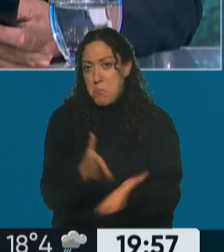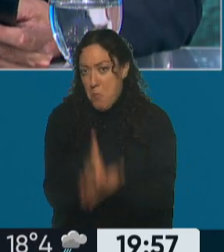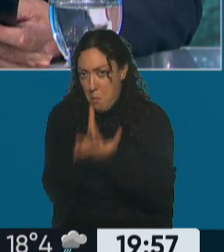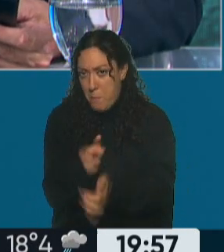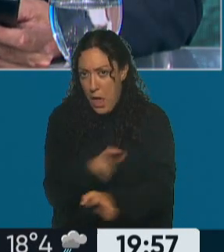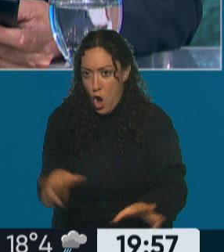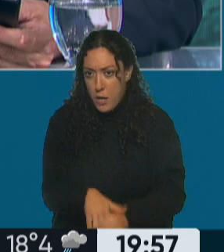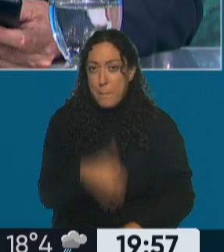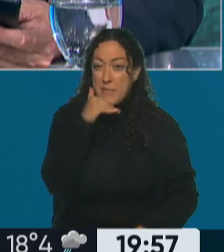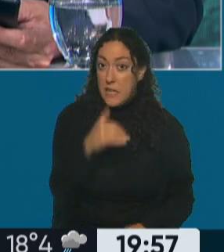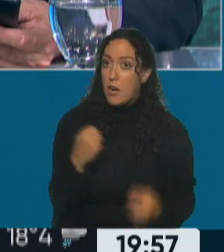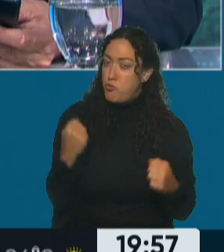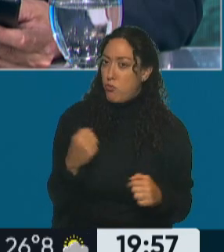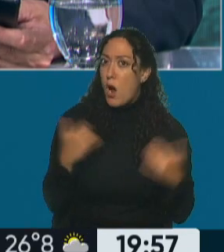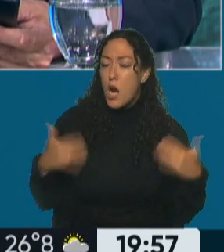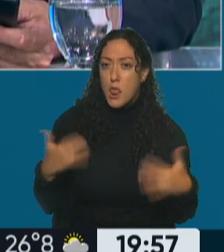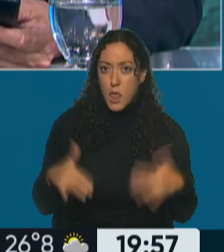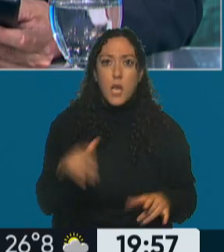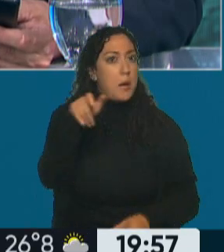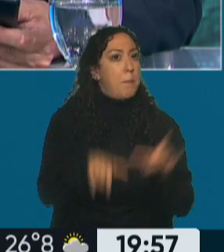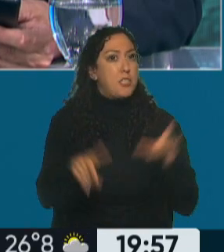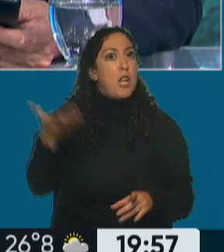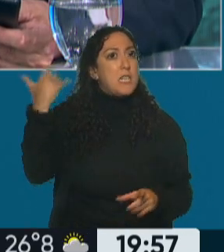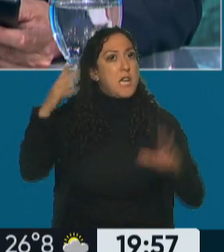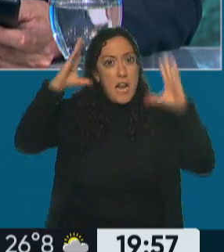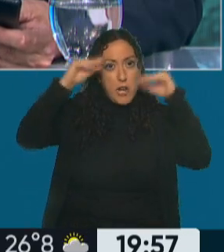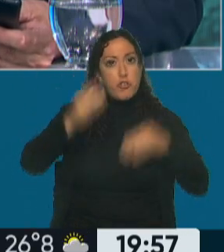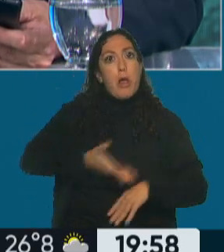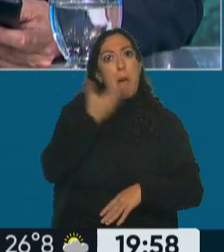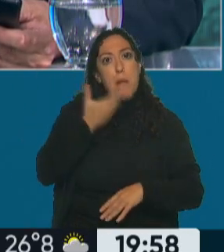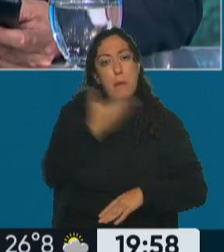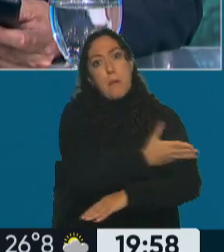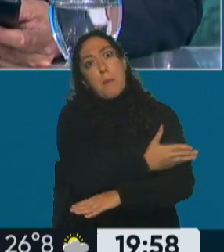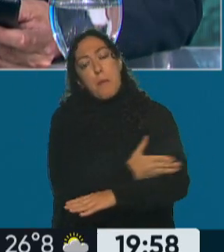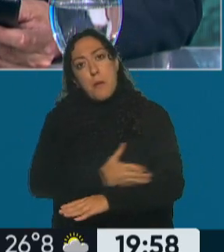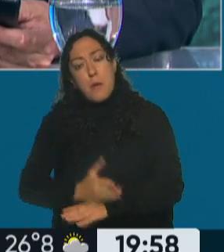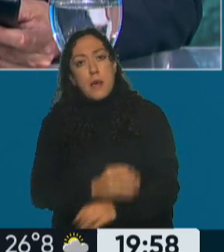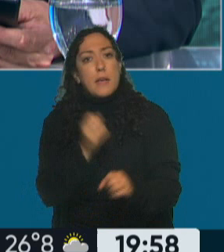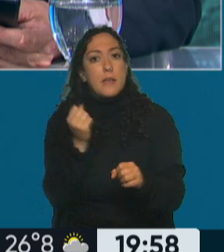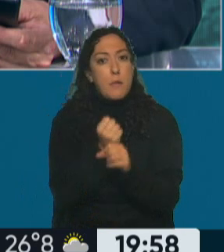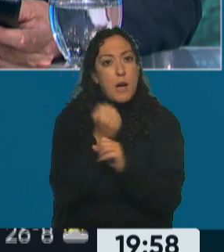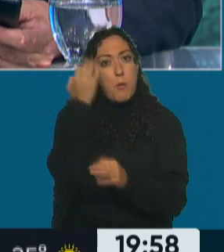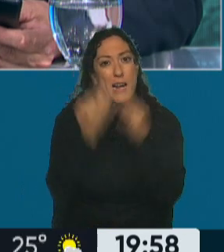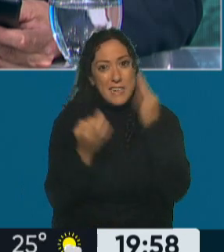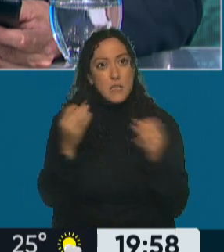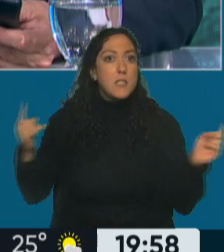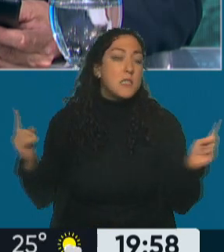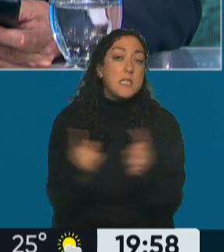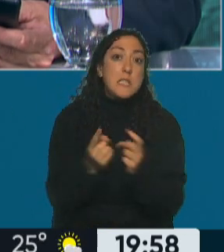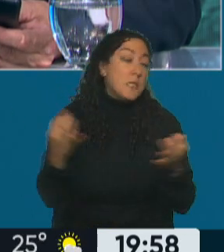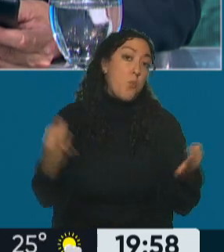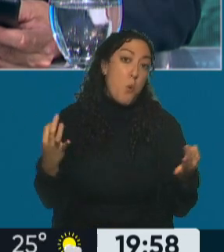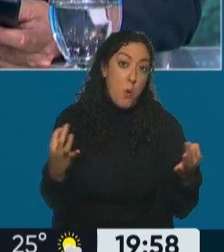un buena, que para quienes tuvimos que seguir anoche el discurso, sí, y trabajar sobre el mismo, una buena síntesis, la que vimos, que fue